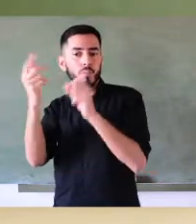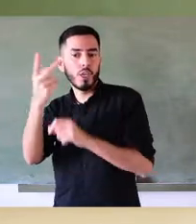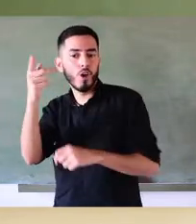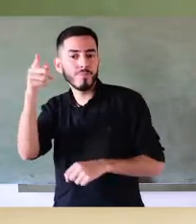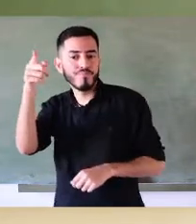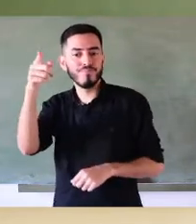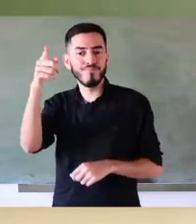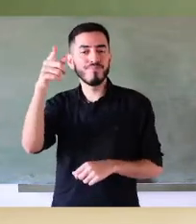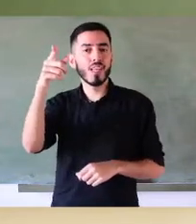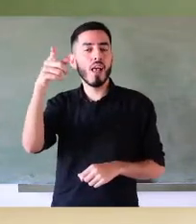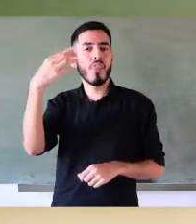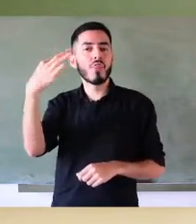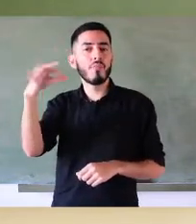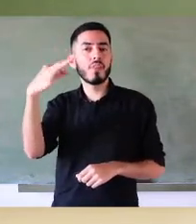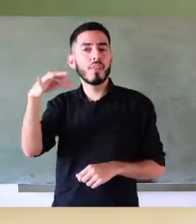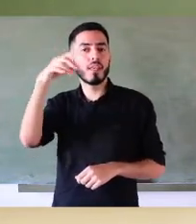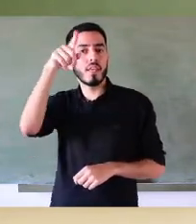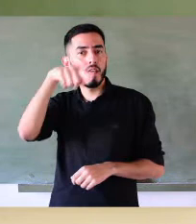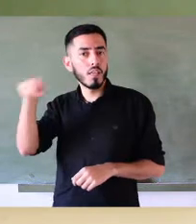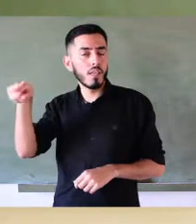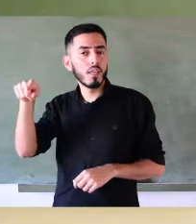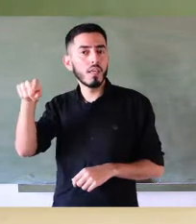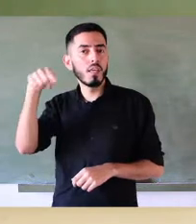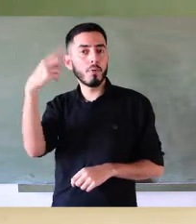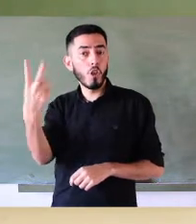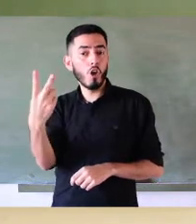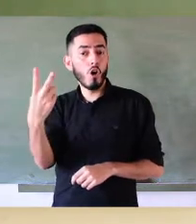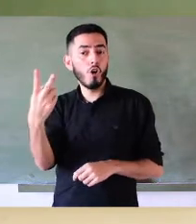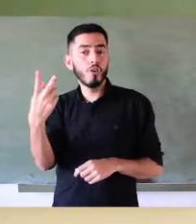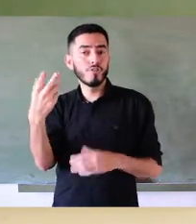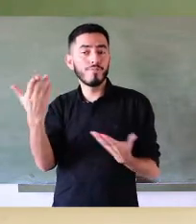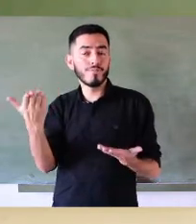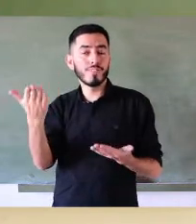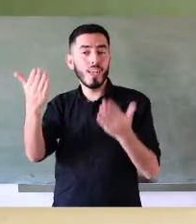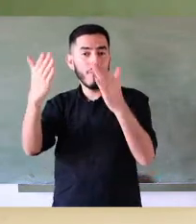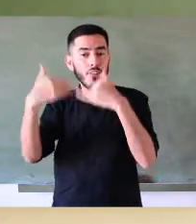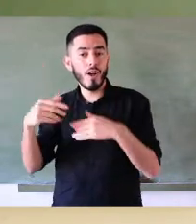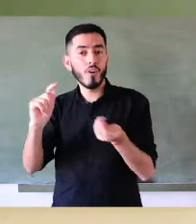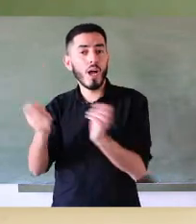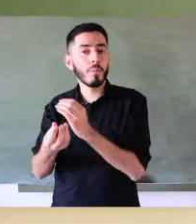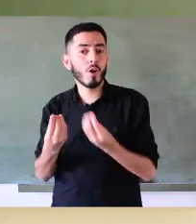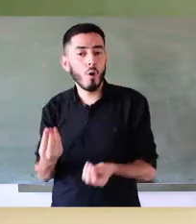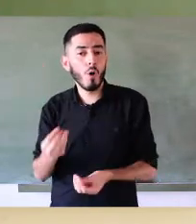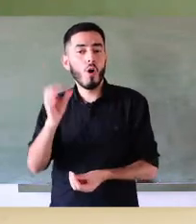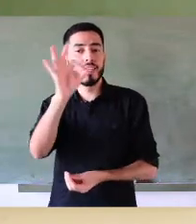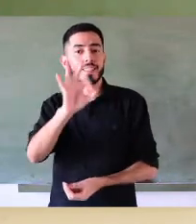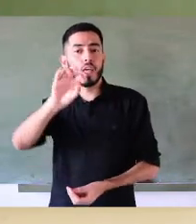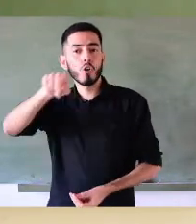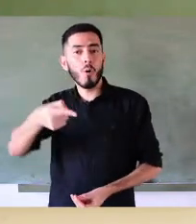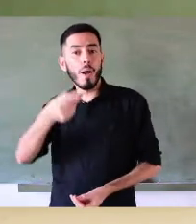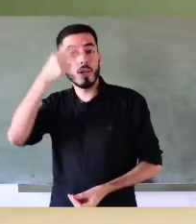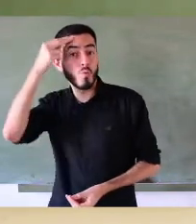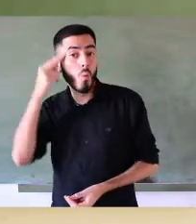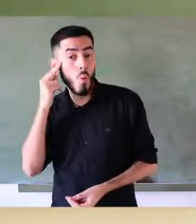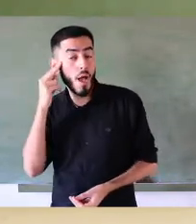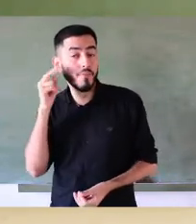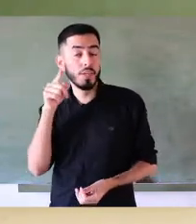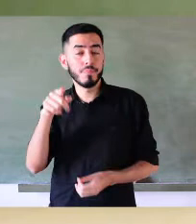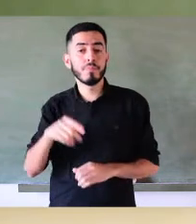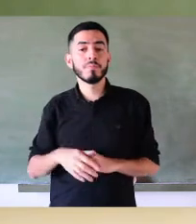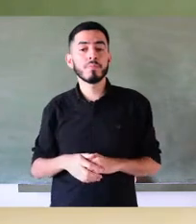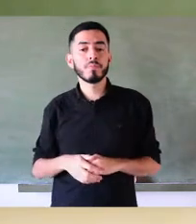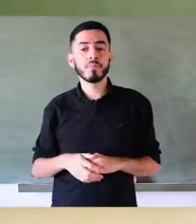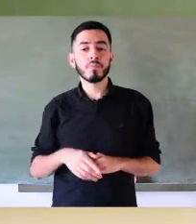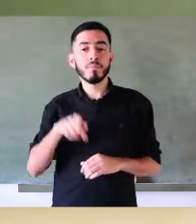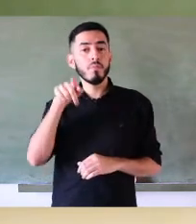lo voy a dividir por el índice 2, por lo tanto me queda solo una cifra decimal, 0,9. A esto